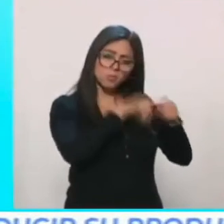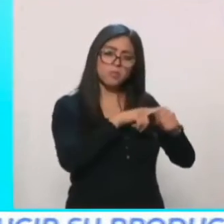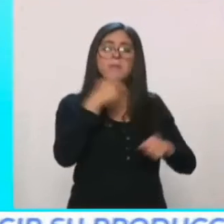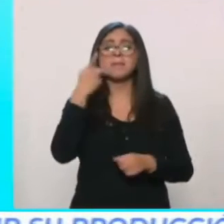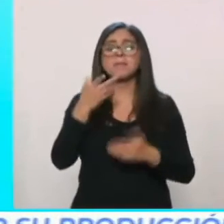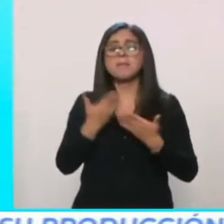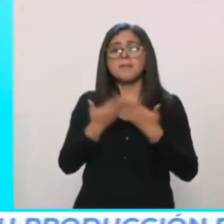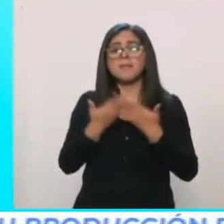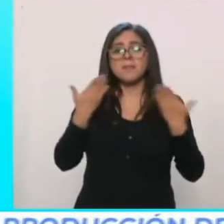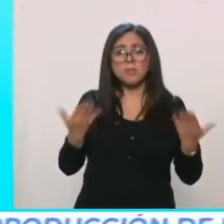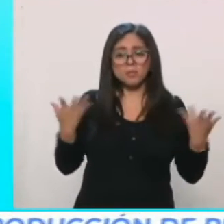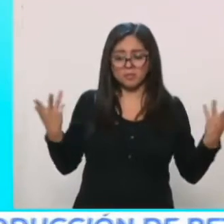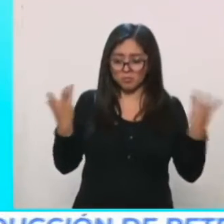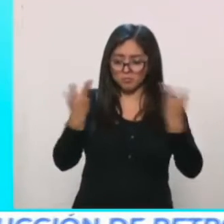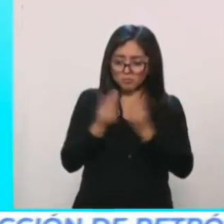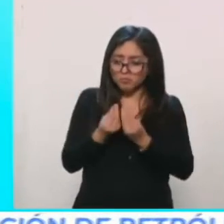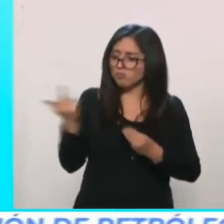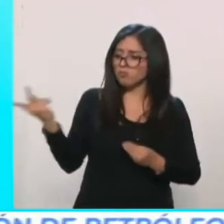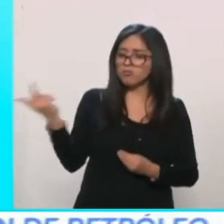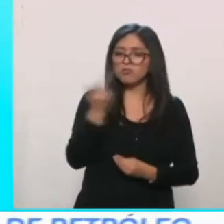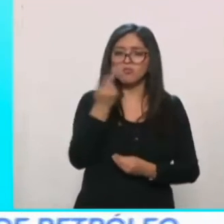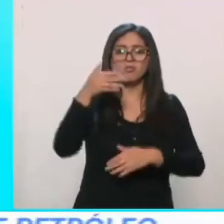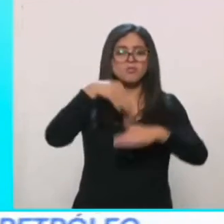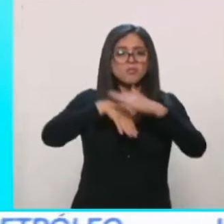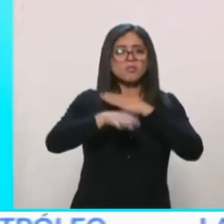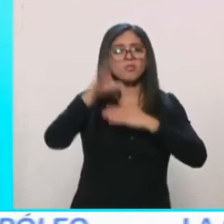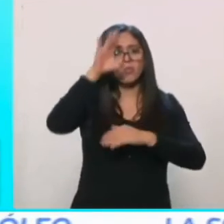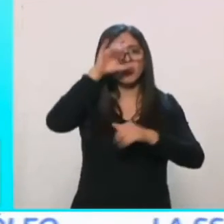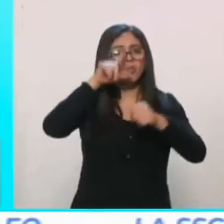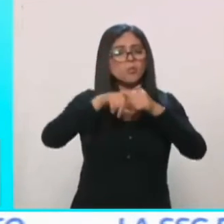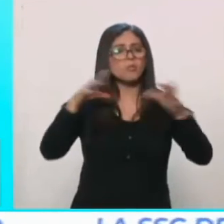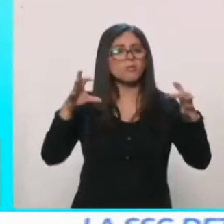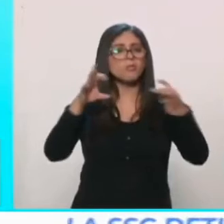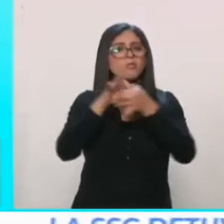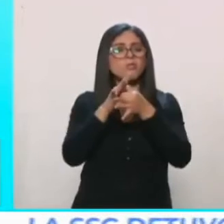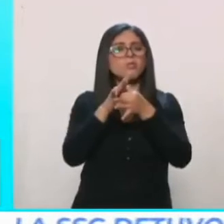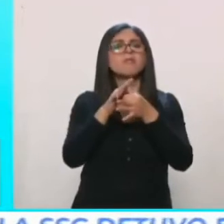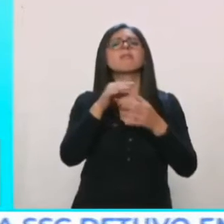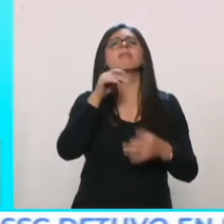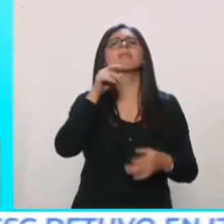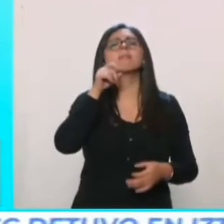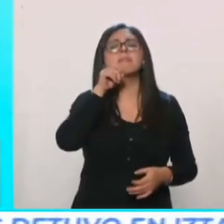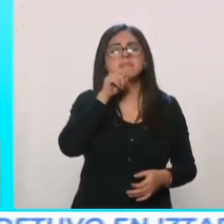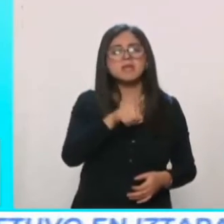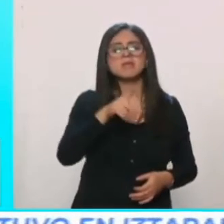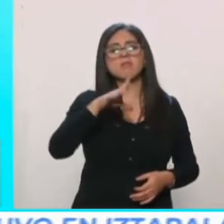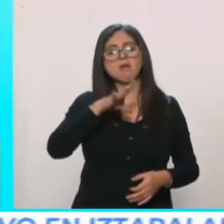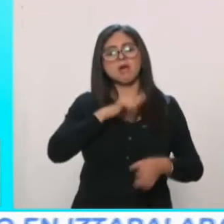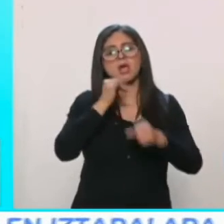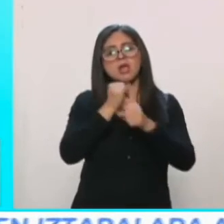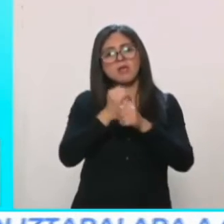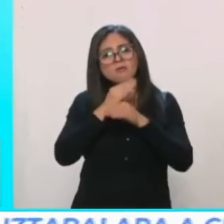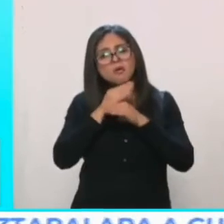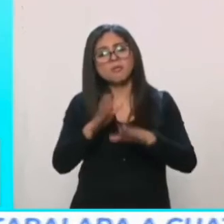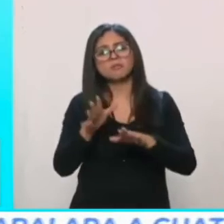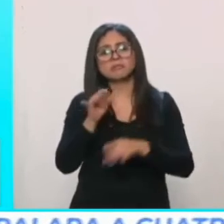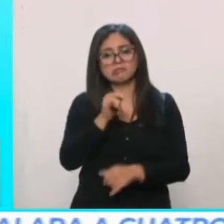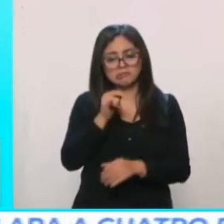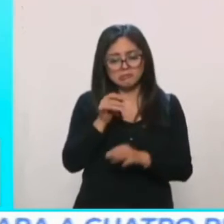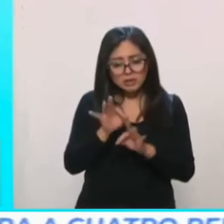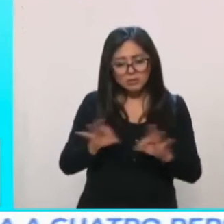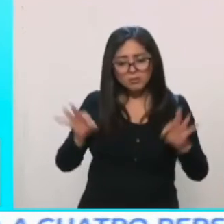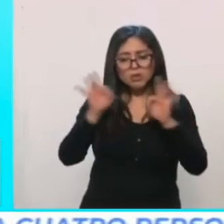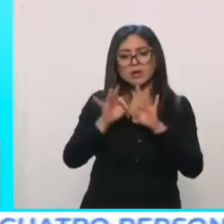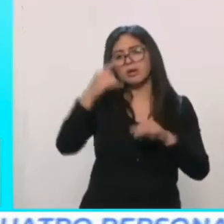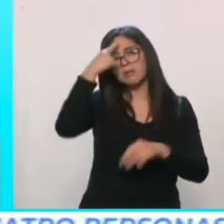Capital Cultural de Nuestra Casa y Cultura en Nuestra Casa. Respecto a temas culturales, muy importante también se ofrece información de utilidad